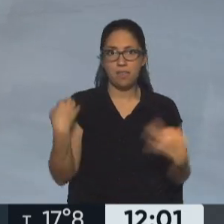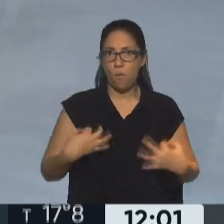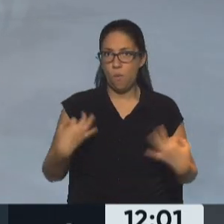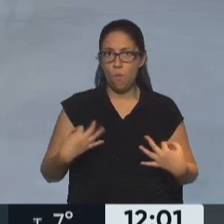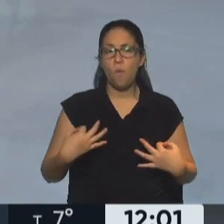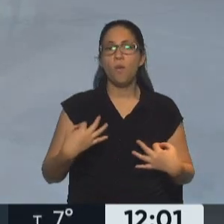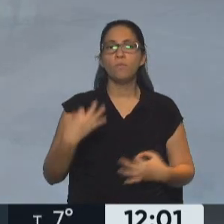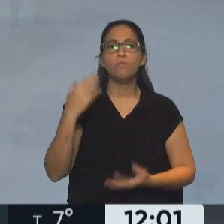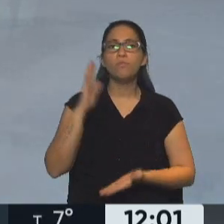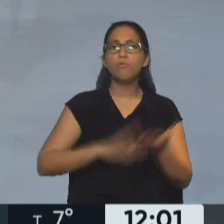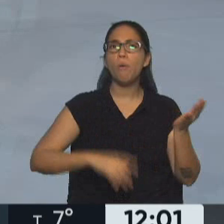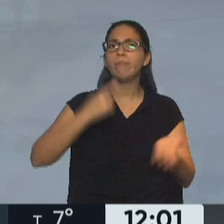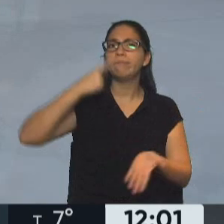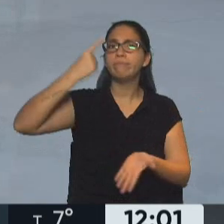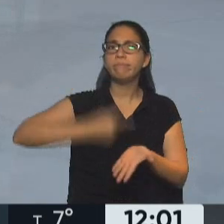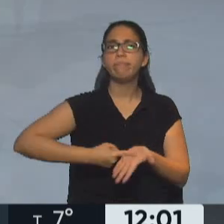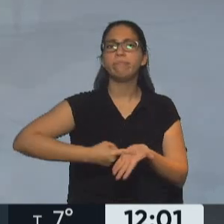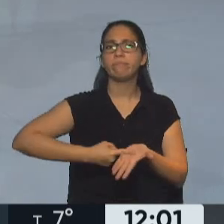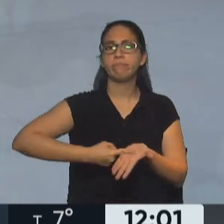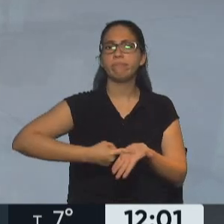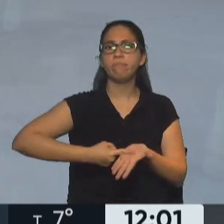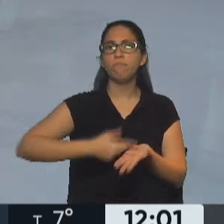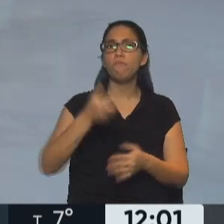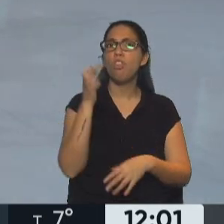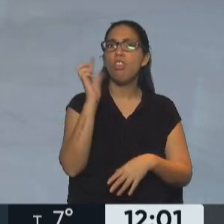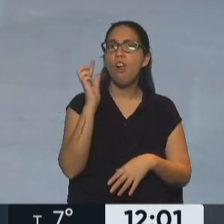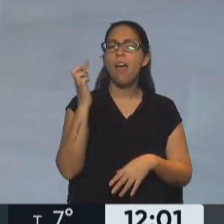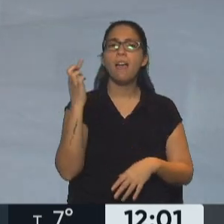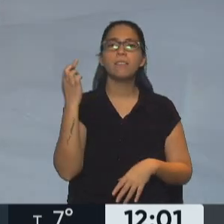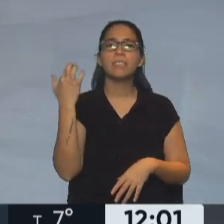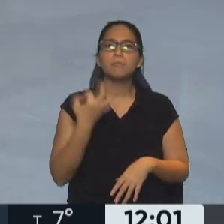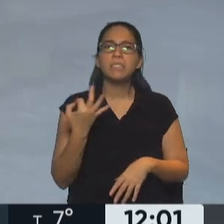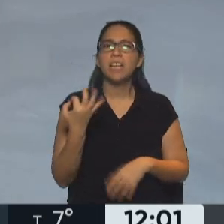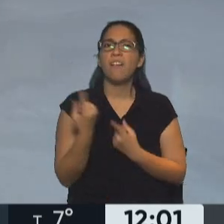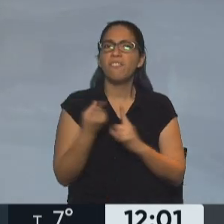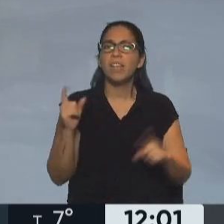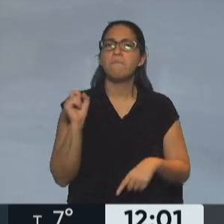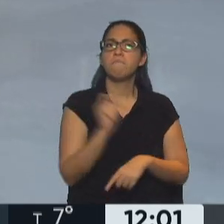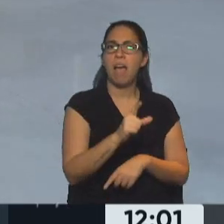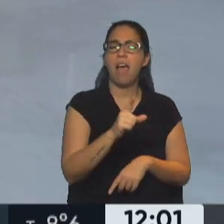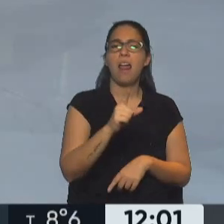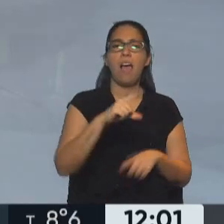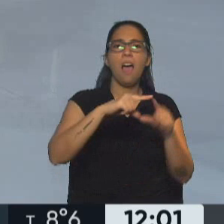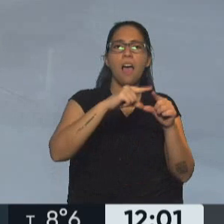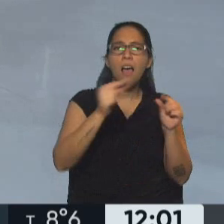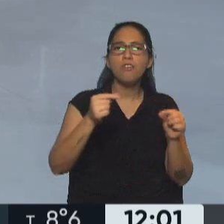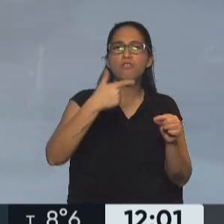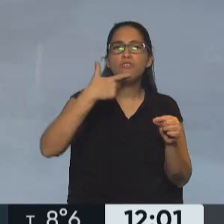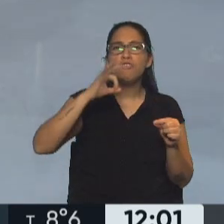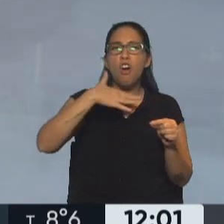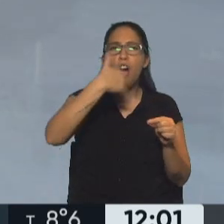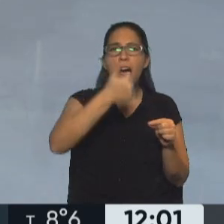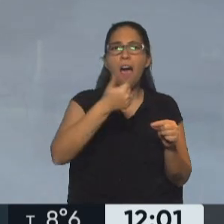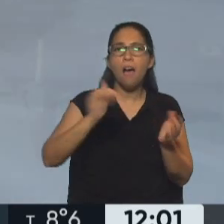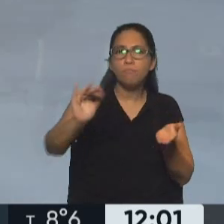viviendo, que es esta decisión de un dólar distinto para la cosecha de la soja, digamos por única vez,